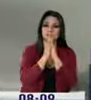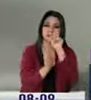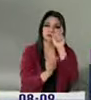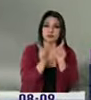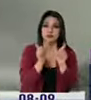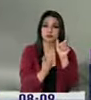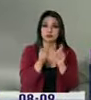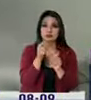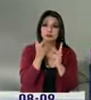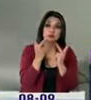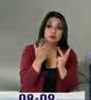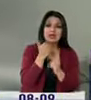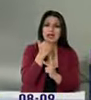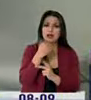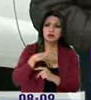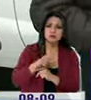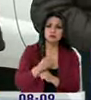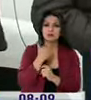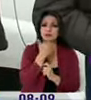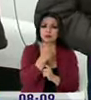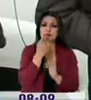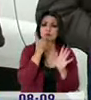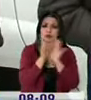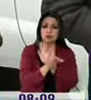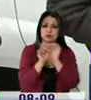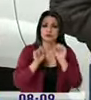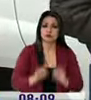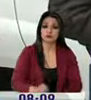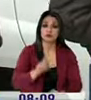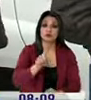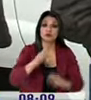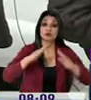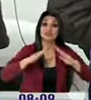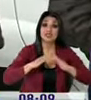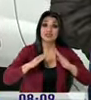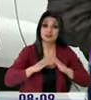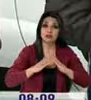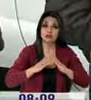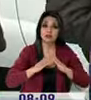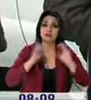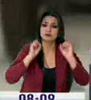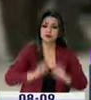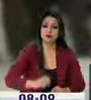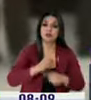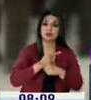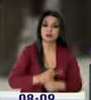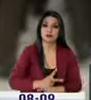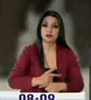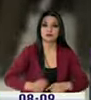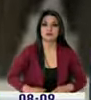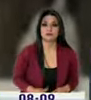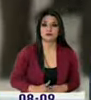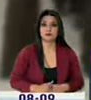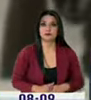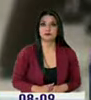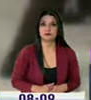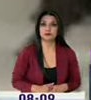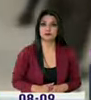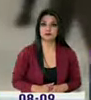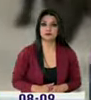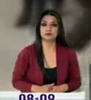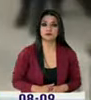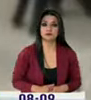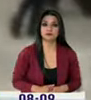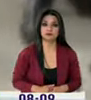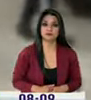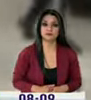ciudadanía denunciar cualquier irregularidad que ocurra en sus domicilios para prevenir delitos mayores.